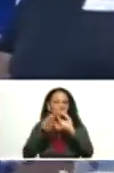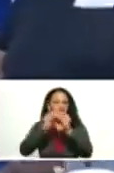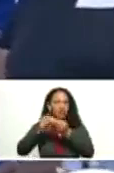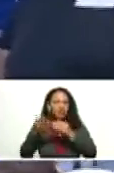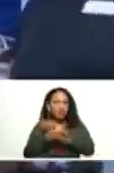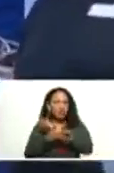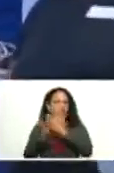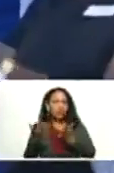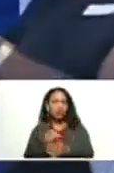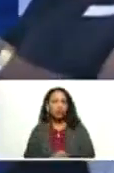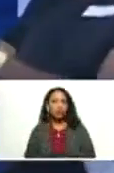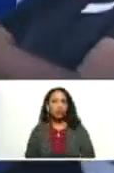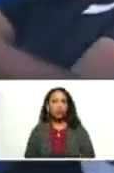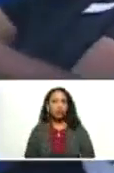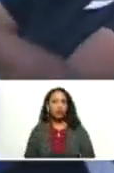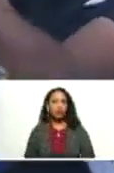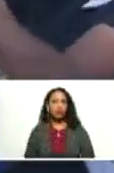Correcto.